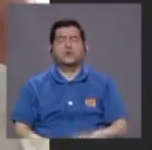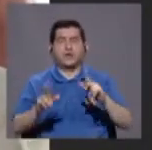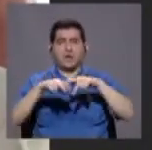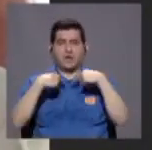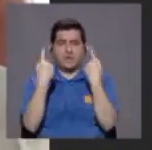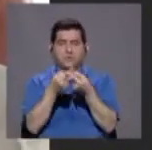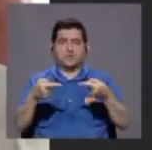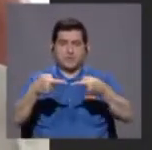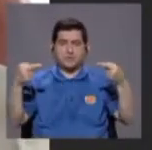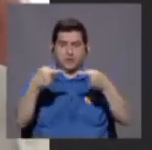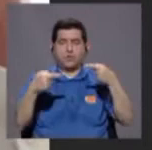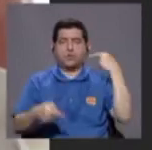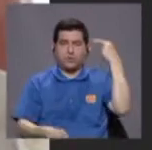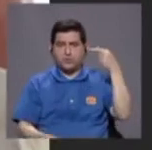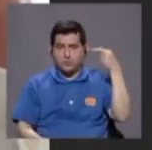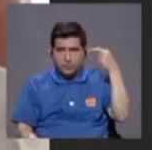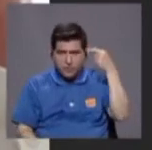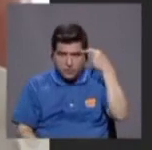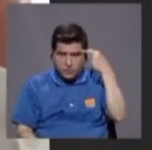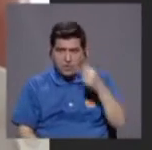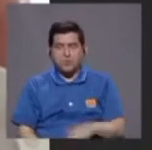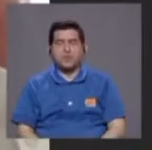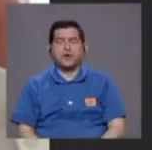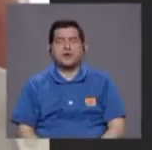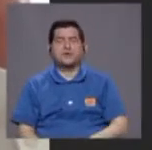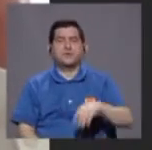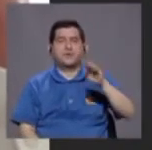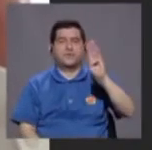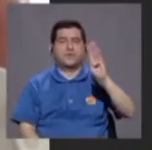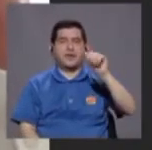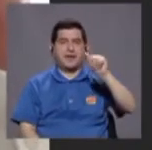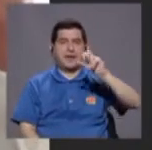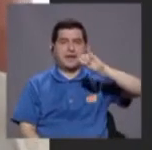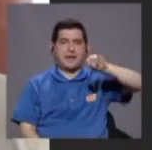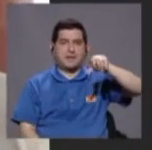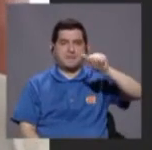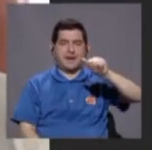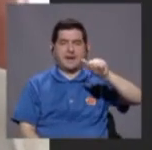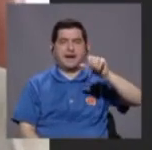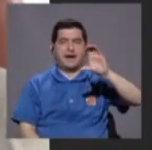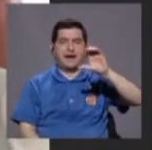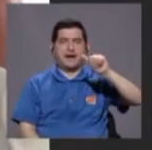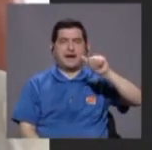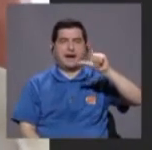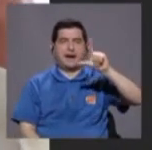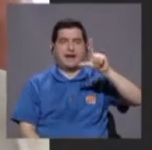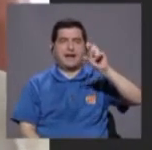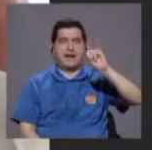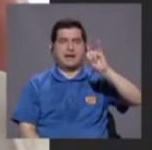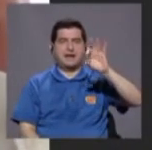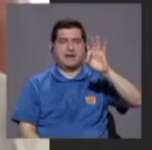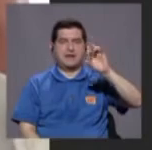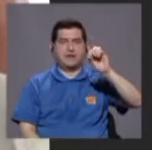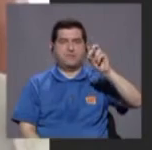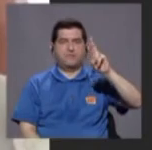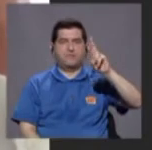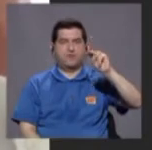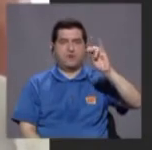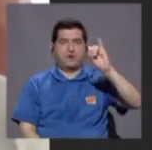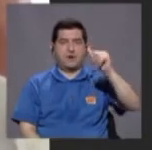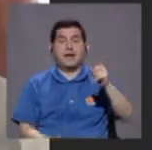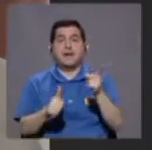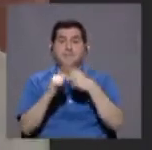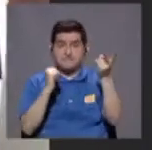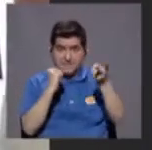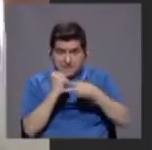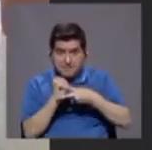la gubernatura del estado de Baja California por primera vez durante la existencia del PRI,